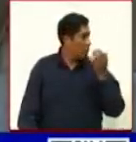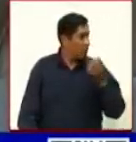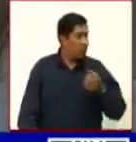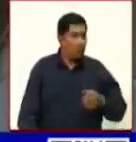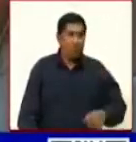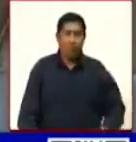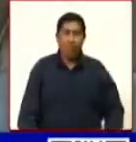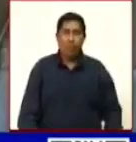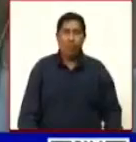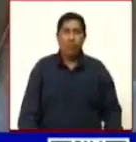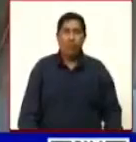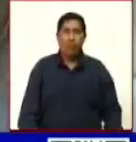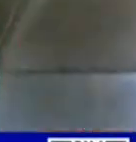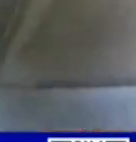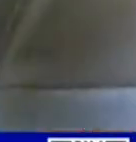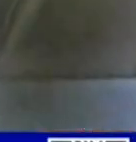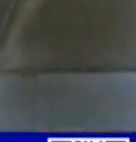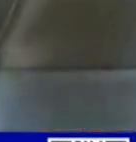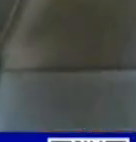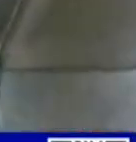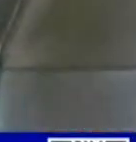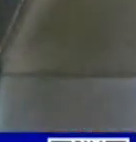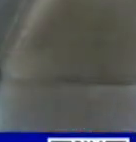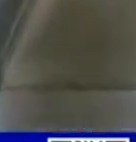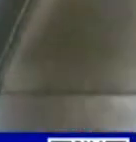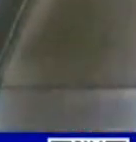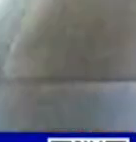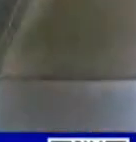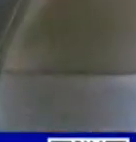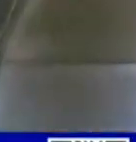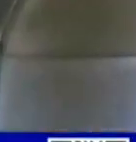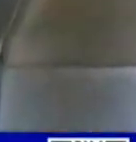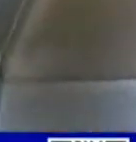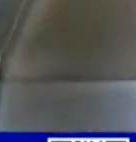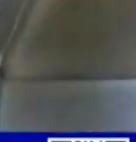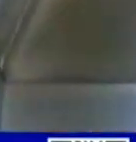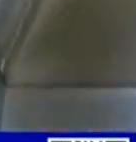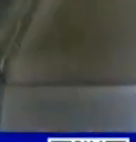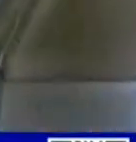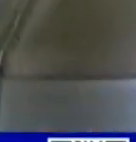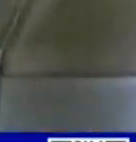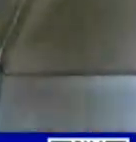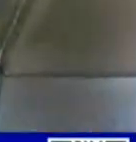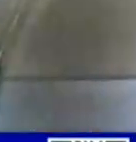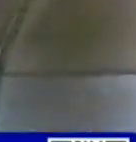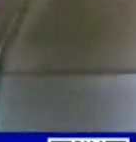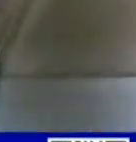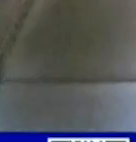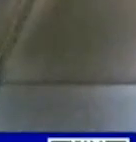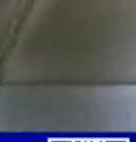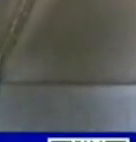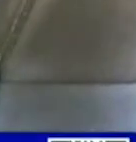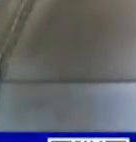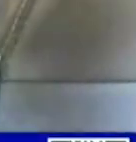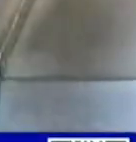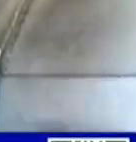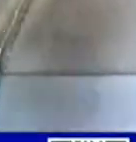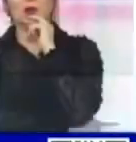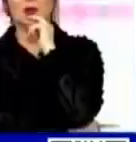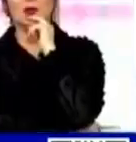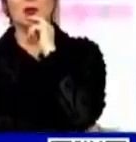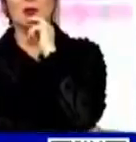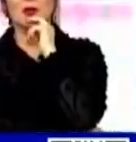por favor No solo estoy diciendo que hace mucha calor por favor Gracias